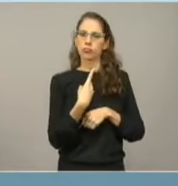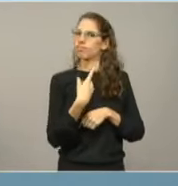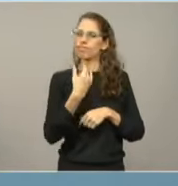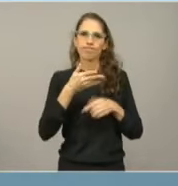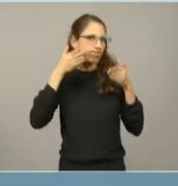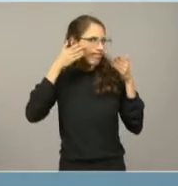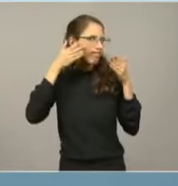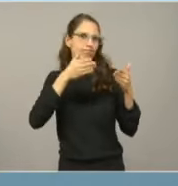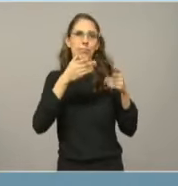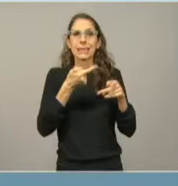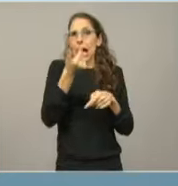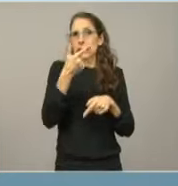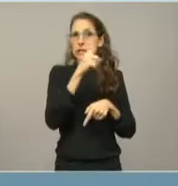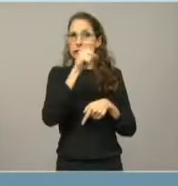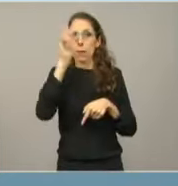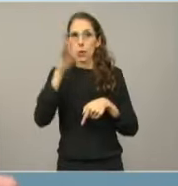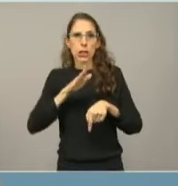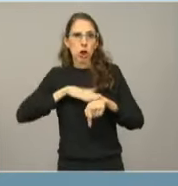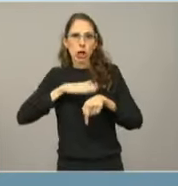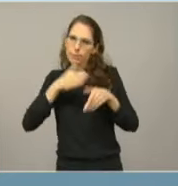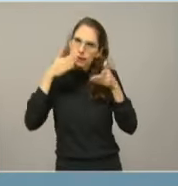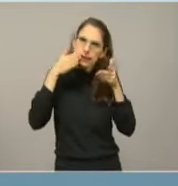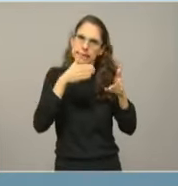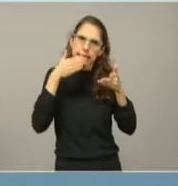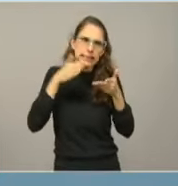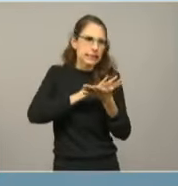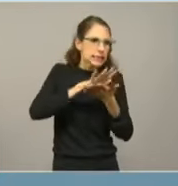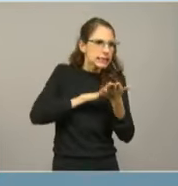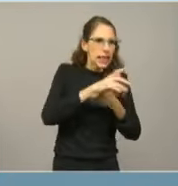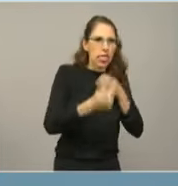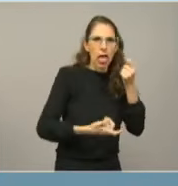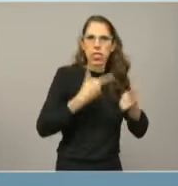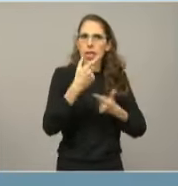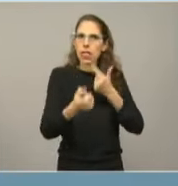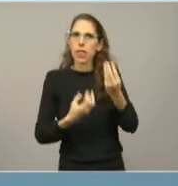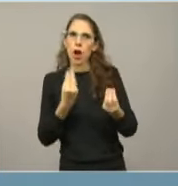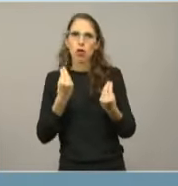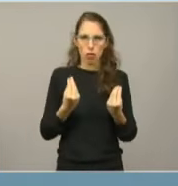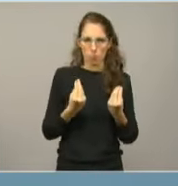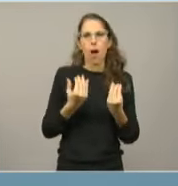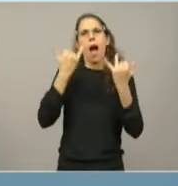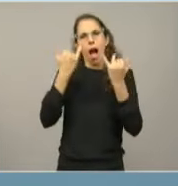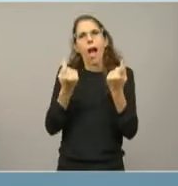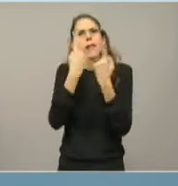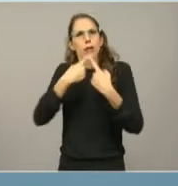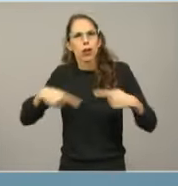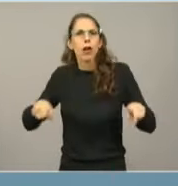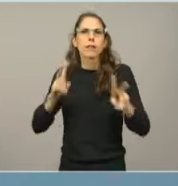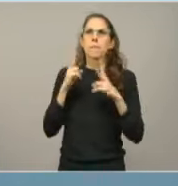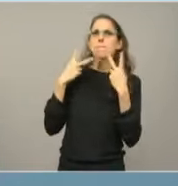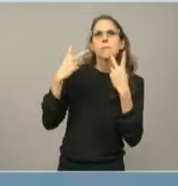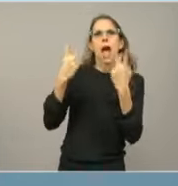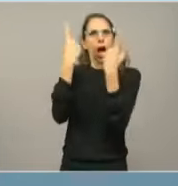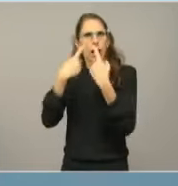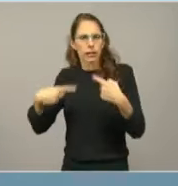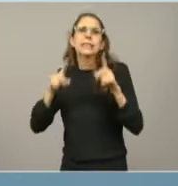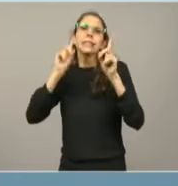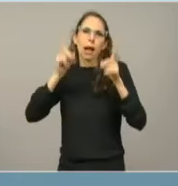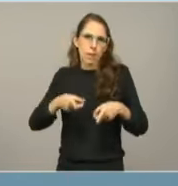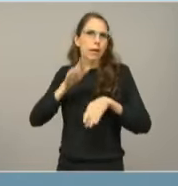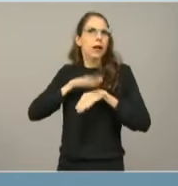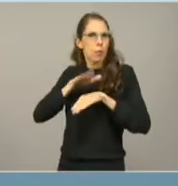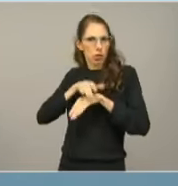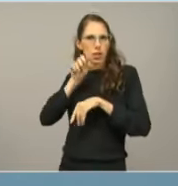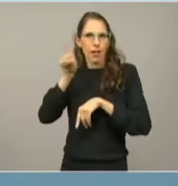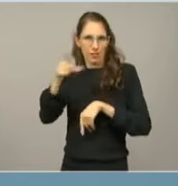ocupados casi el 100% eso no quita que haya otras actividades de representación que forman parte de las competencias